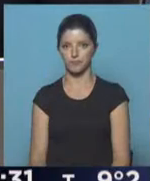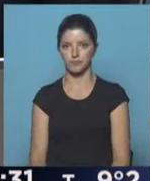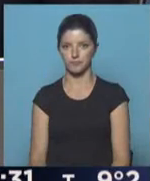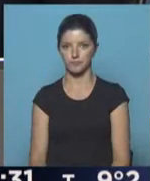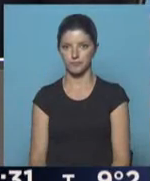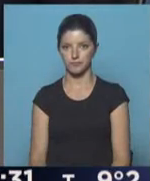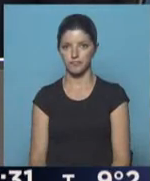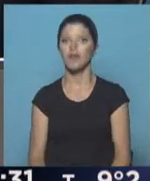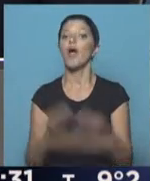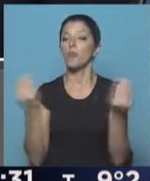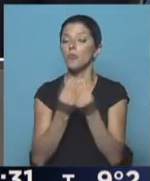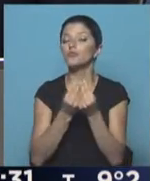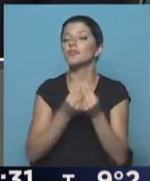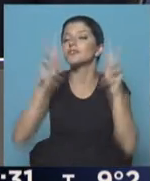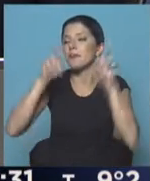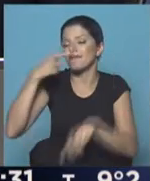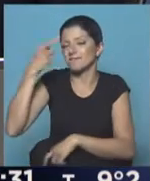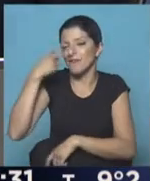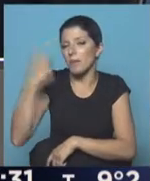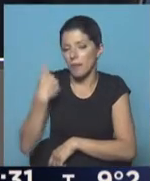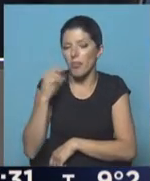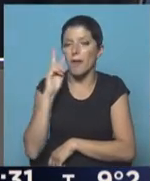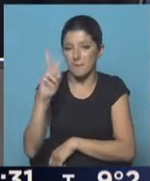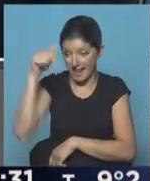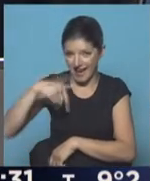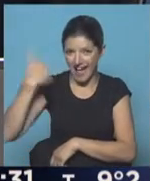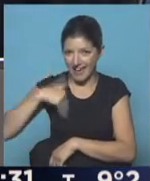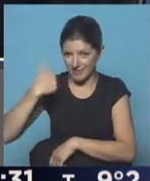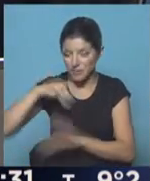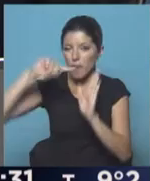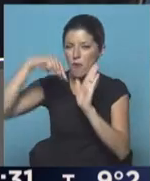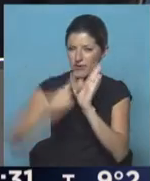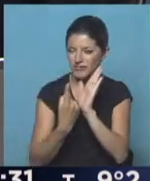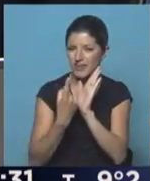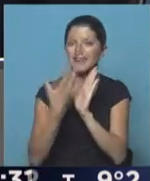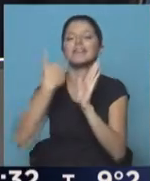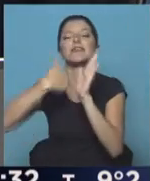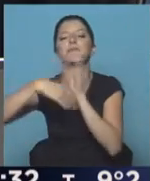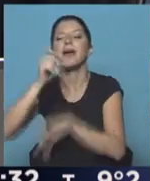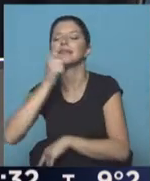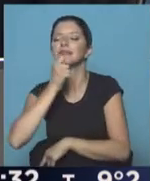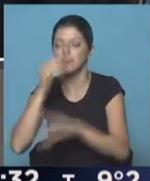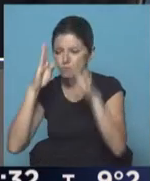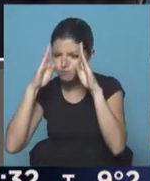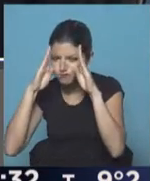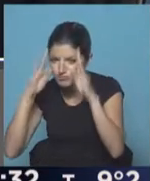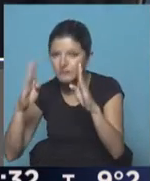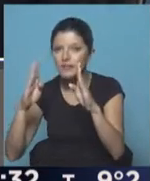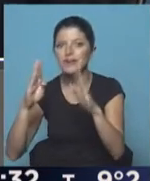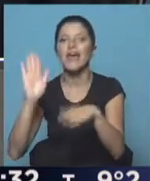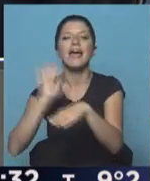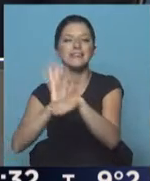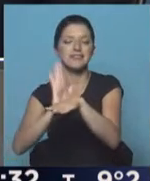y tantas cosas interesantes para ver en nuestra ciudad y sobre todo cuando se trata de poner el foco en un cine